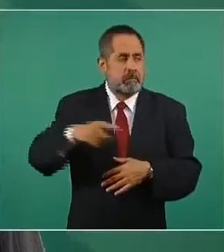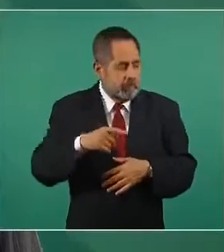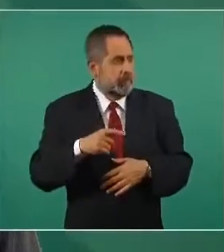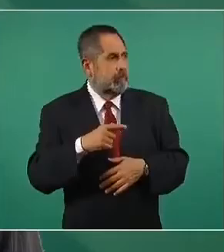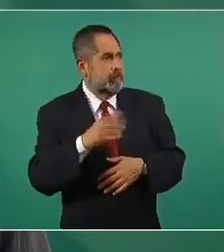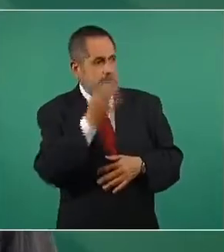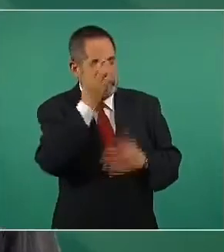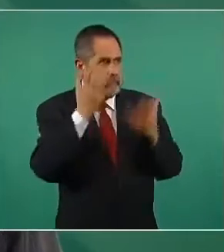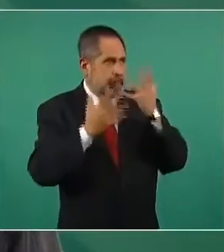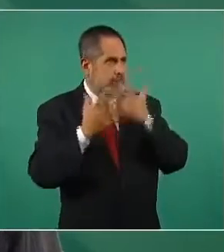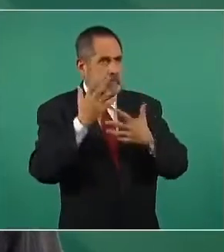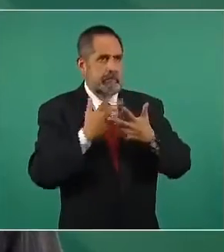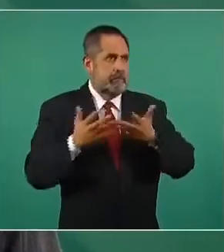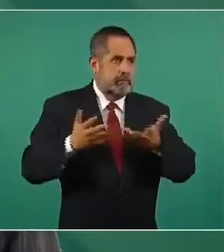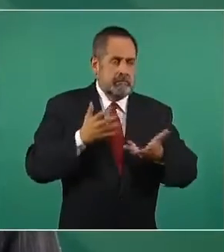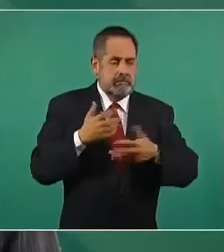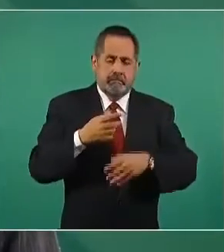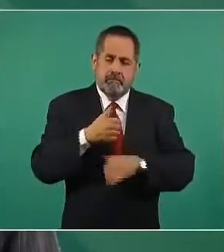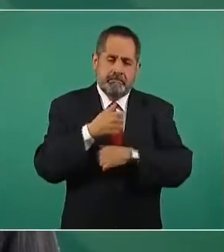No se olviden,